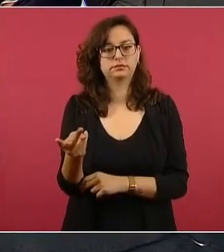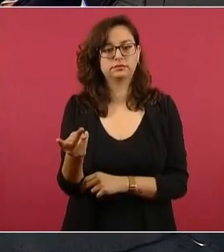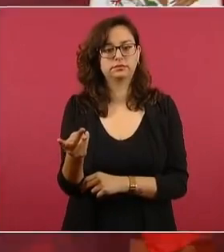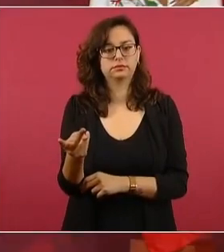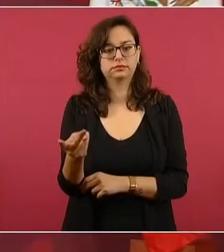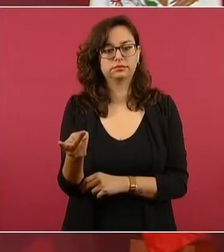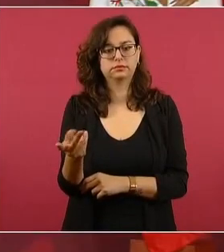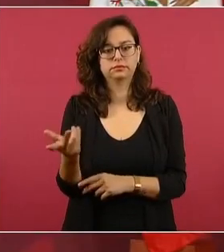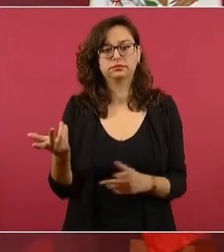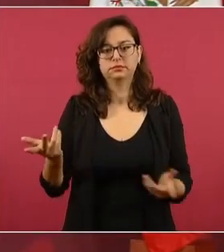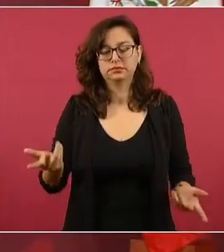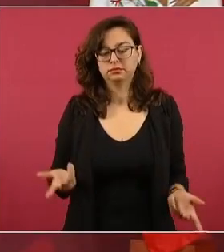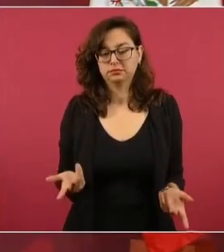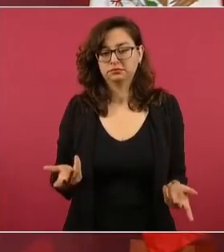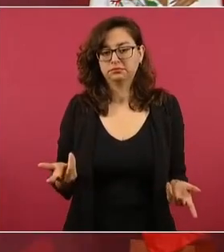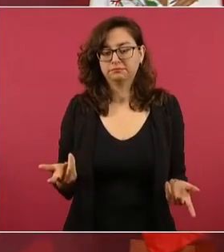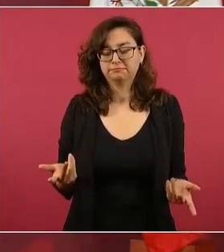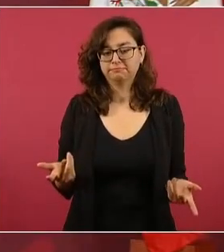y